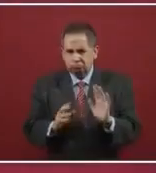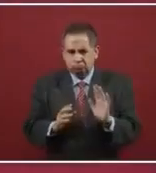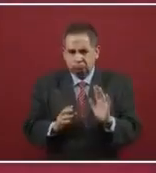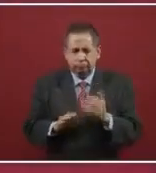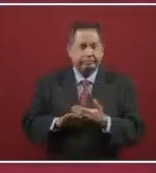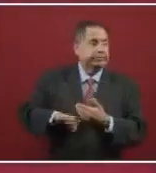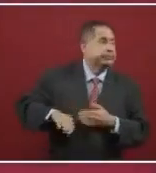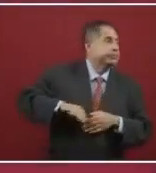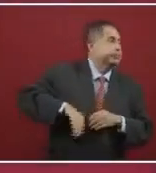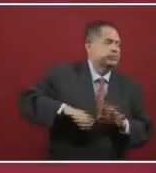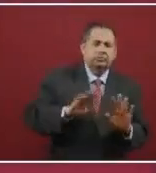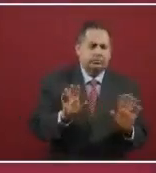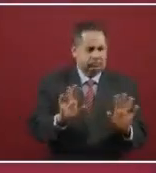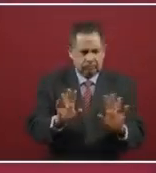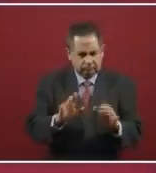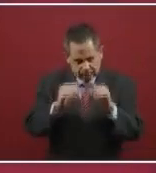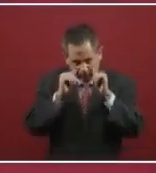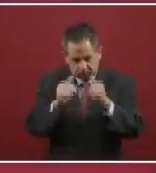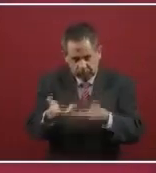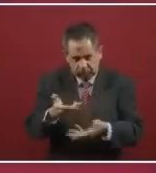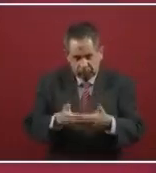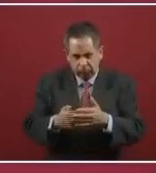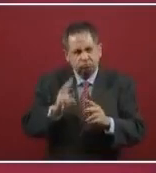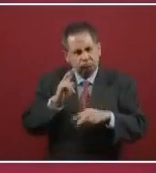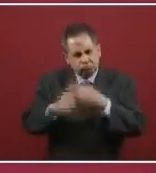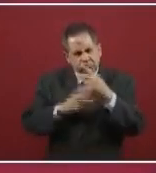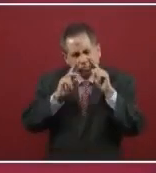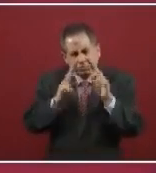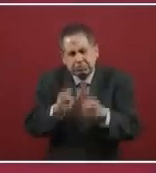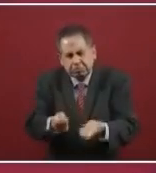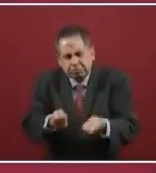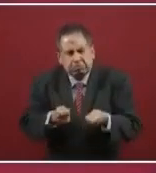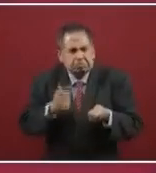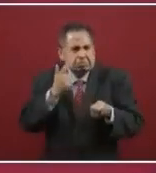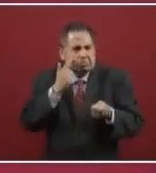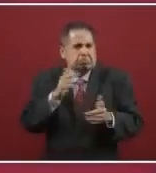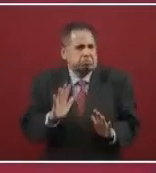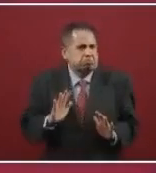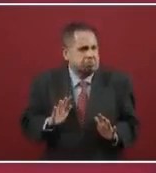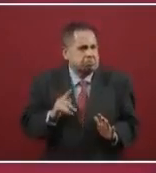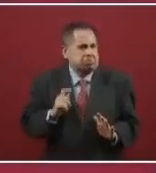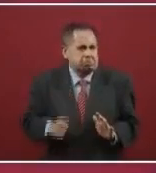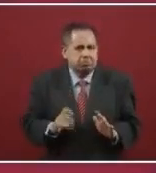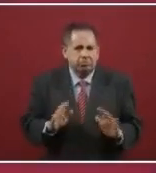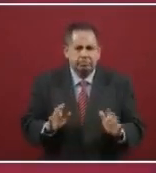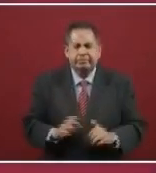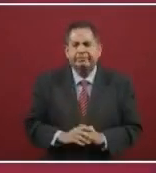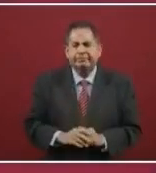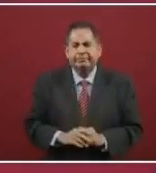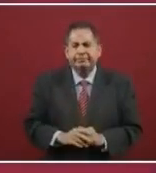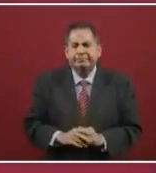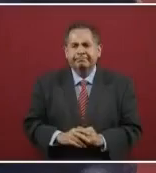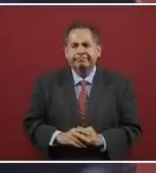evado, lo trato, porque